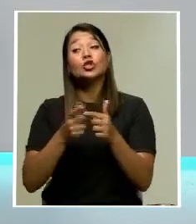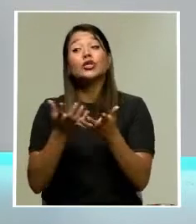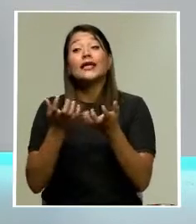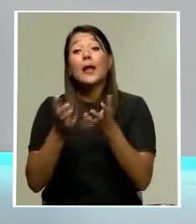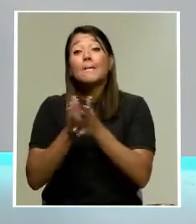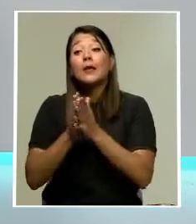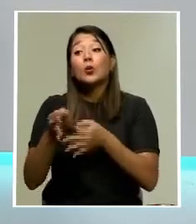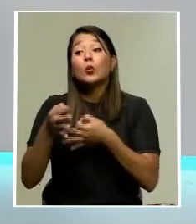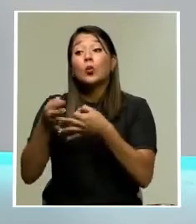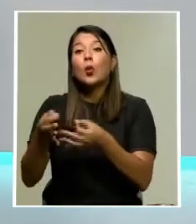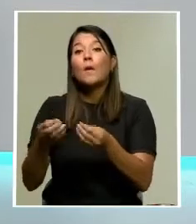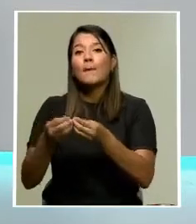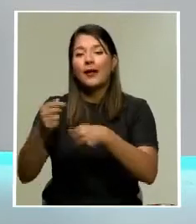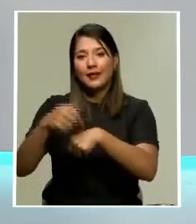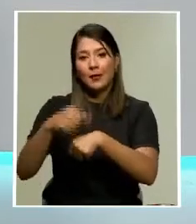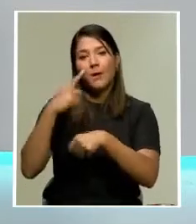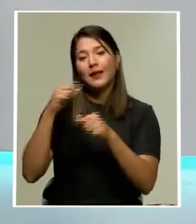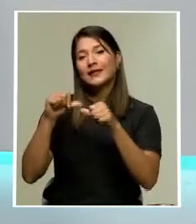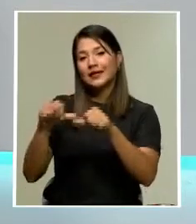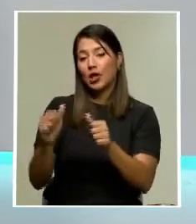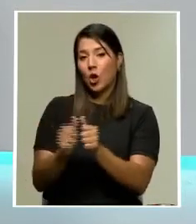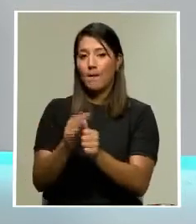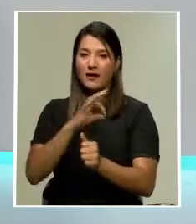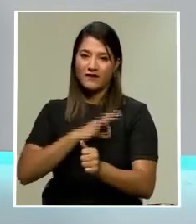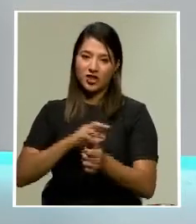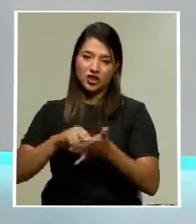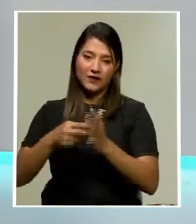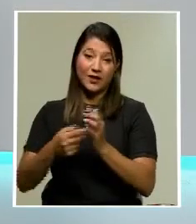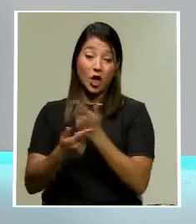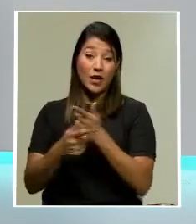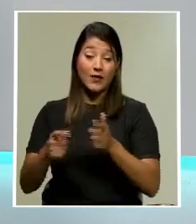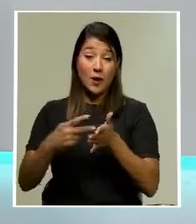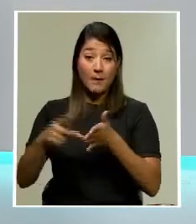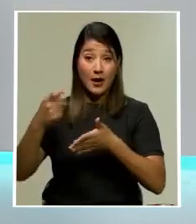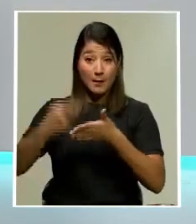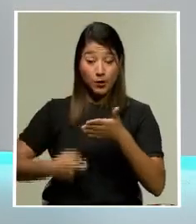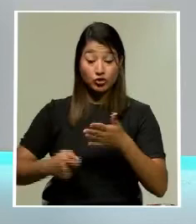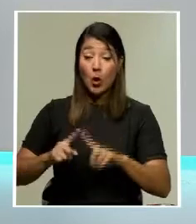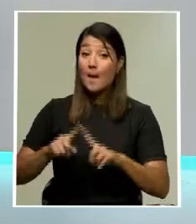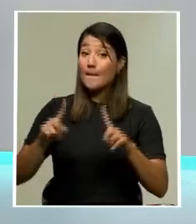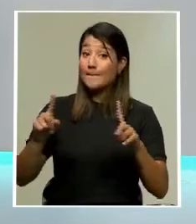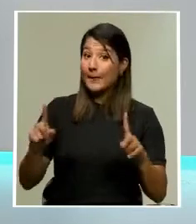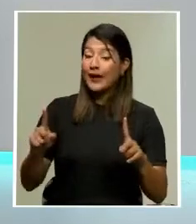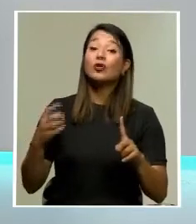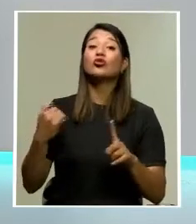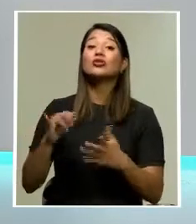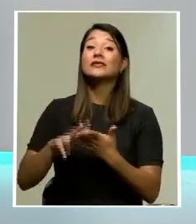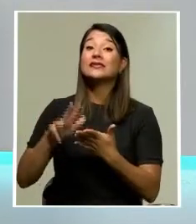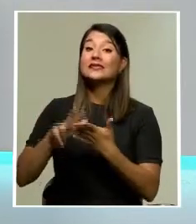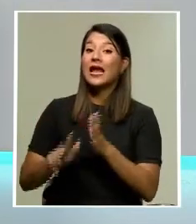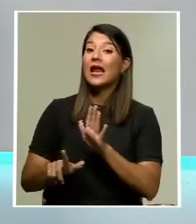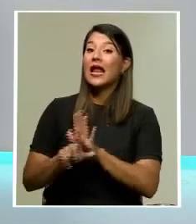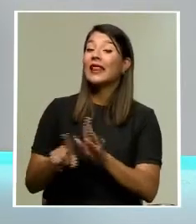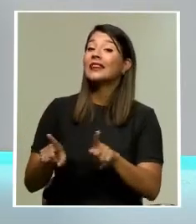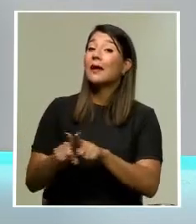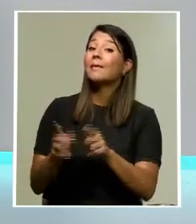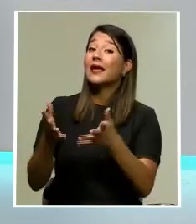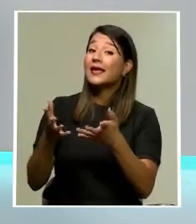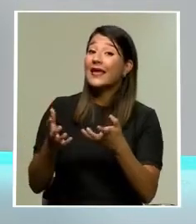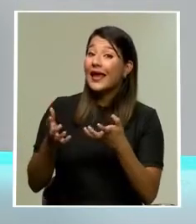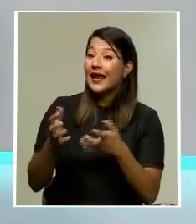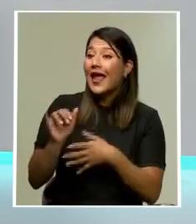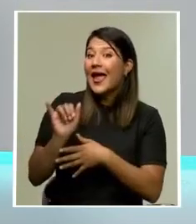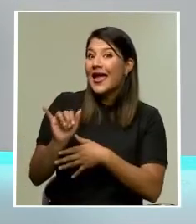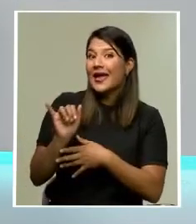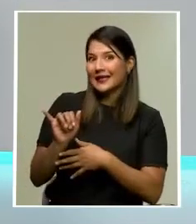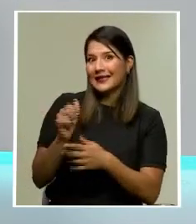que estos vehículos tengan esas exoneraciones. Pero si pasa, como decía la información, también se pretende que esas exoneraciones sean menos,